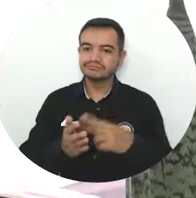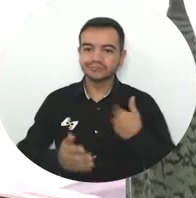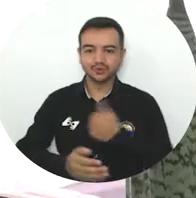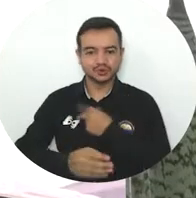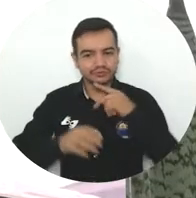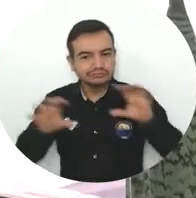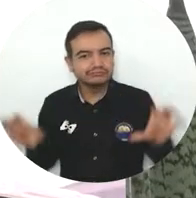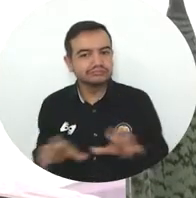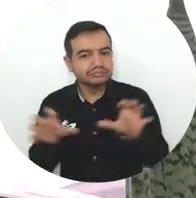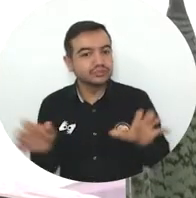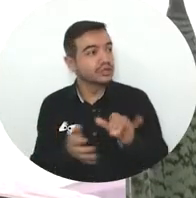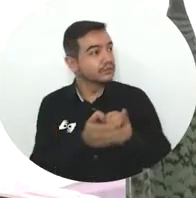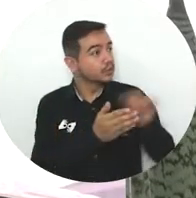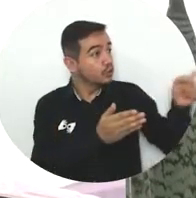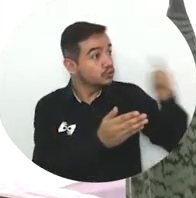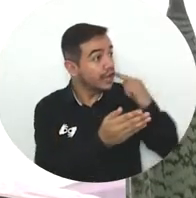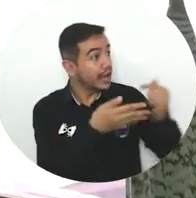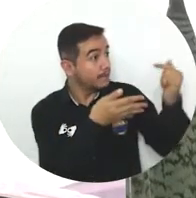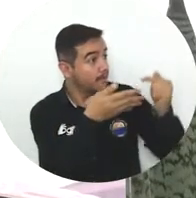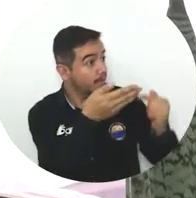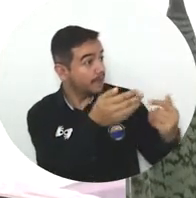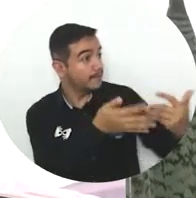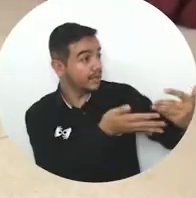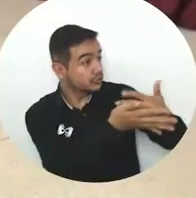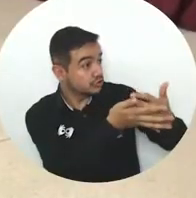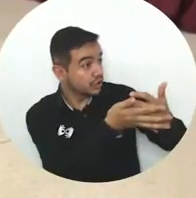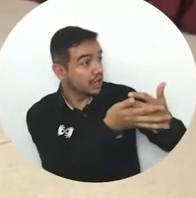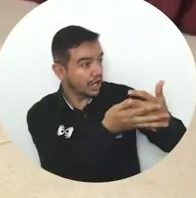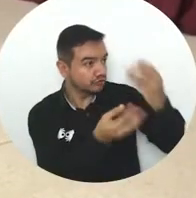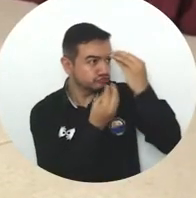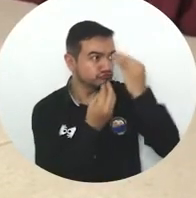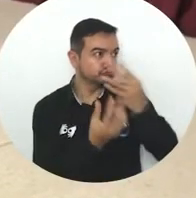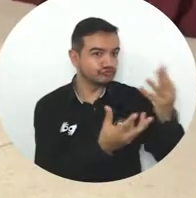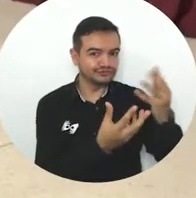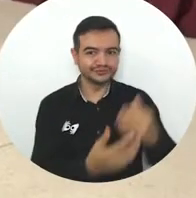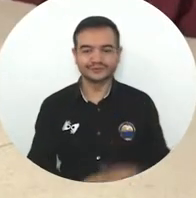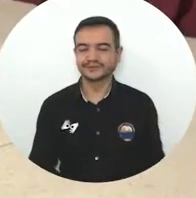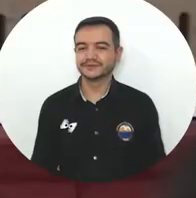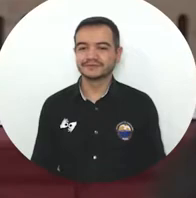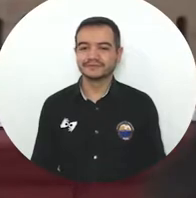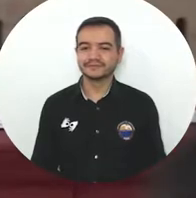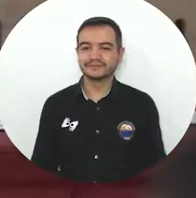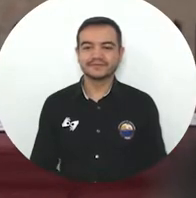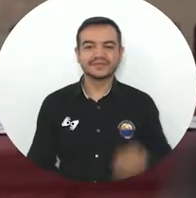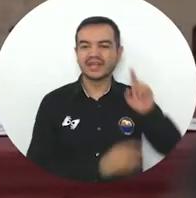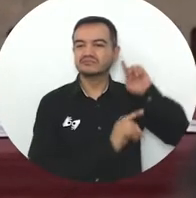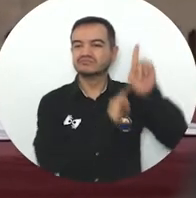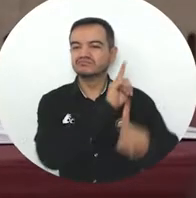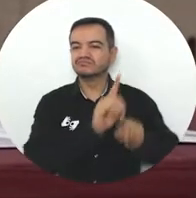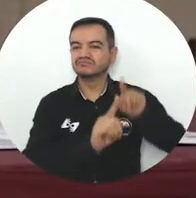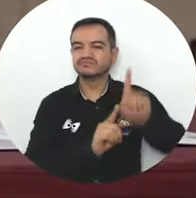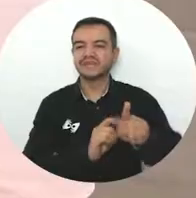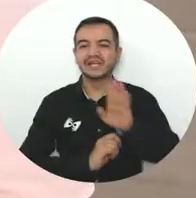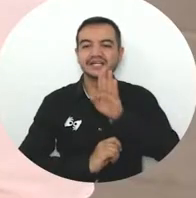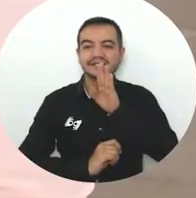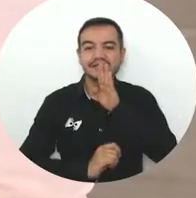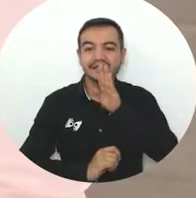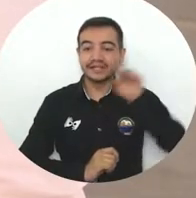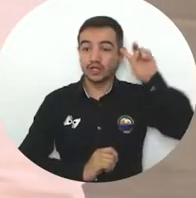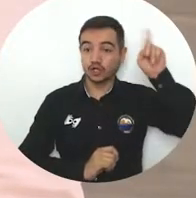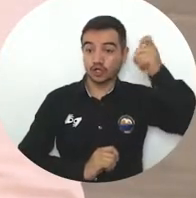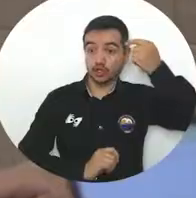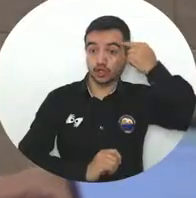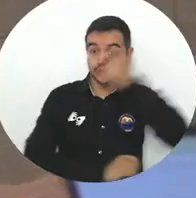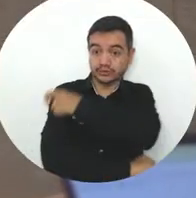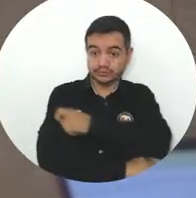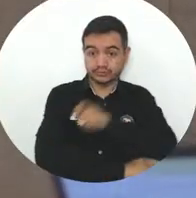el Ministerio nos ha indicado y por eso fuimos felicitados. Al espacio asistieron delegados de la Presidencia de la República, estudiantes